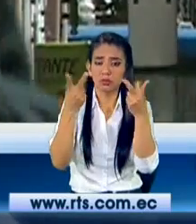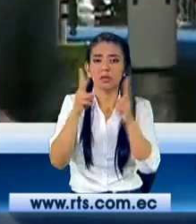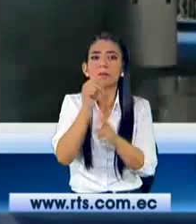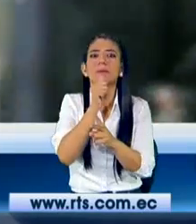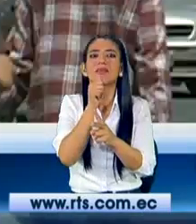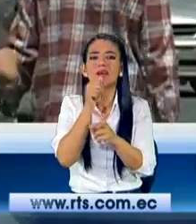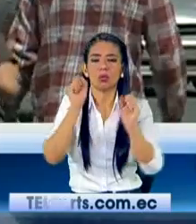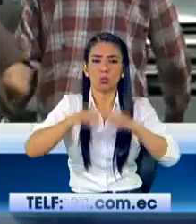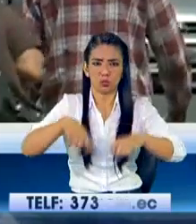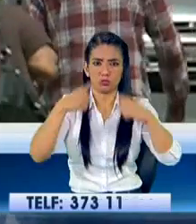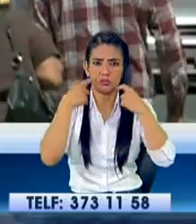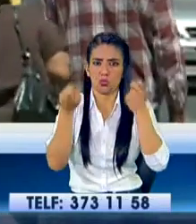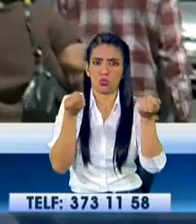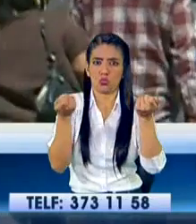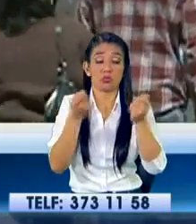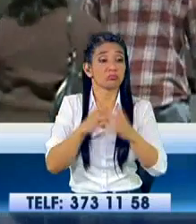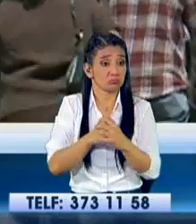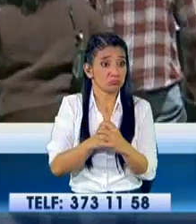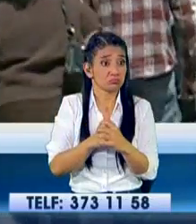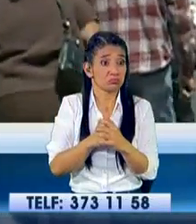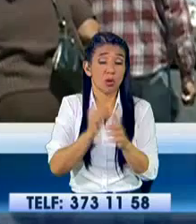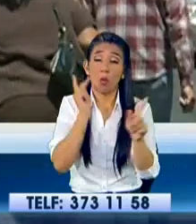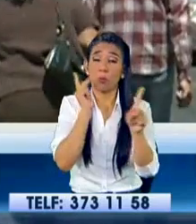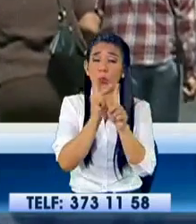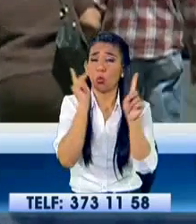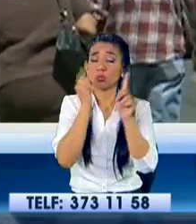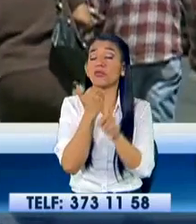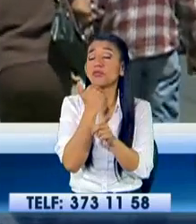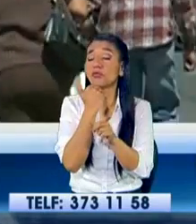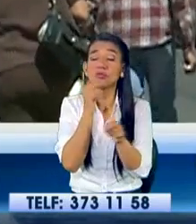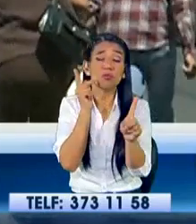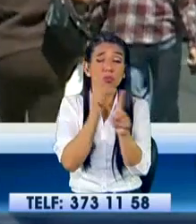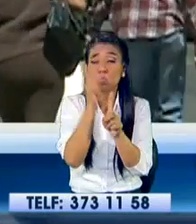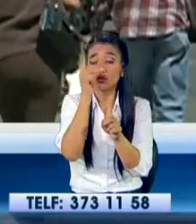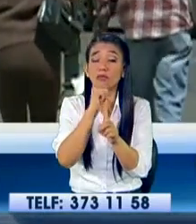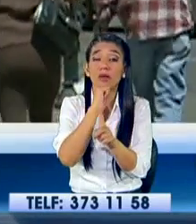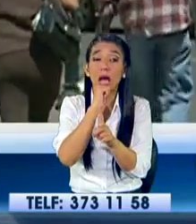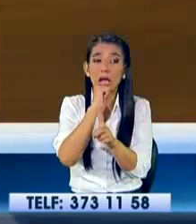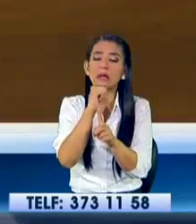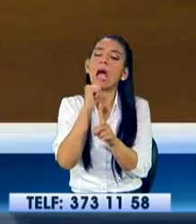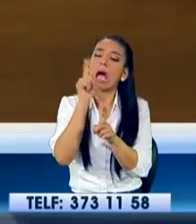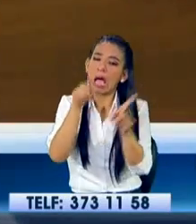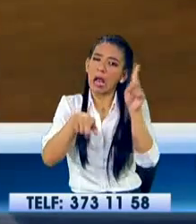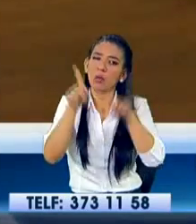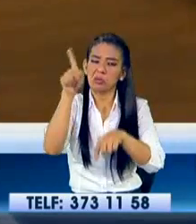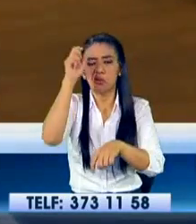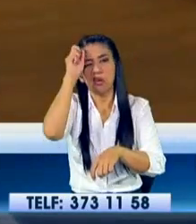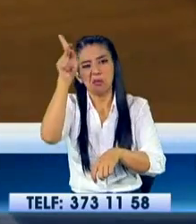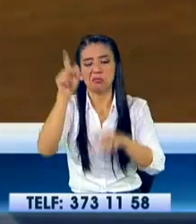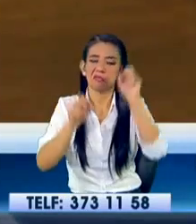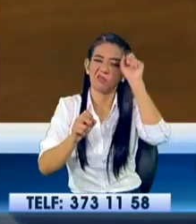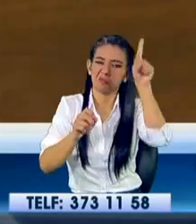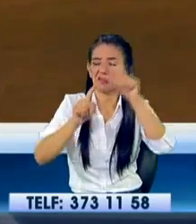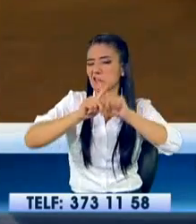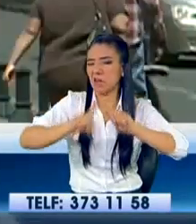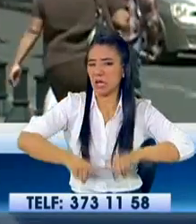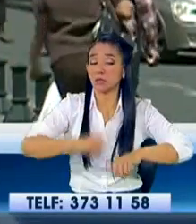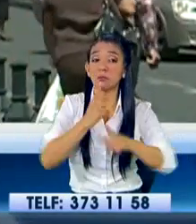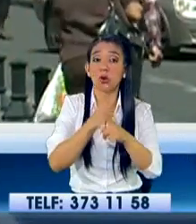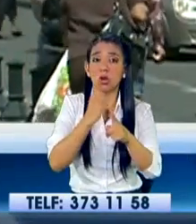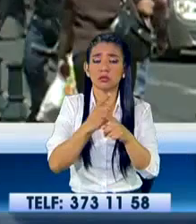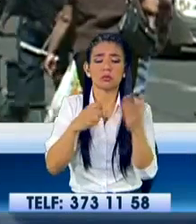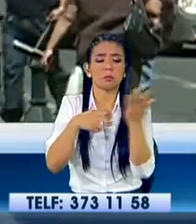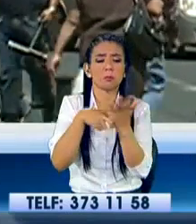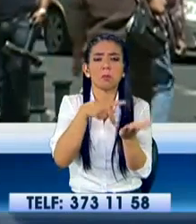cualquier costo, el costo que se les ocurre. Algo con lo que yo no estoy de acuerdo, yo creo que el Estado no puede inmiscuirse en un negocio